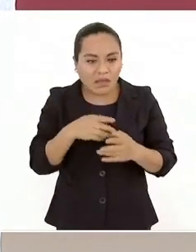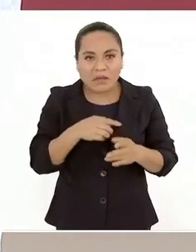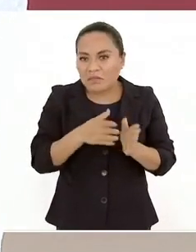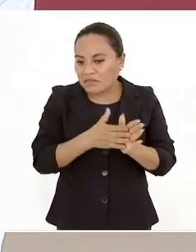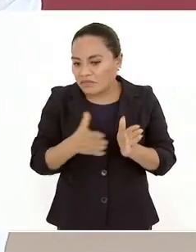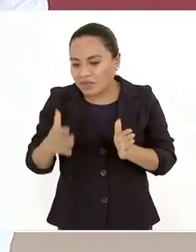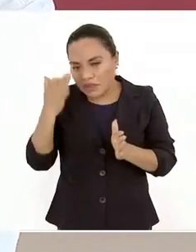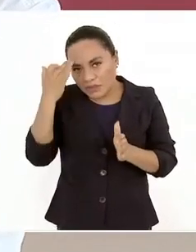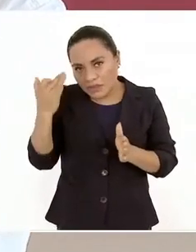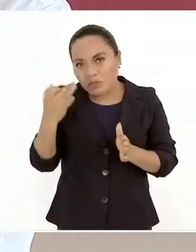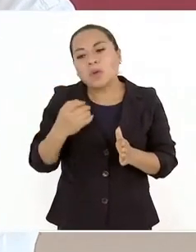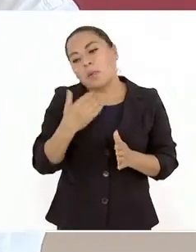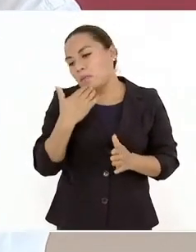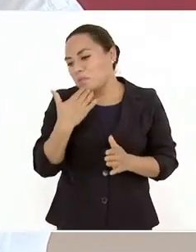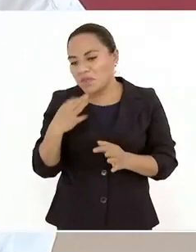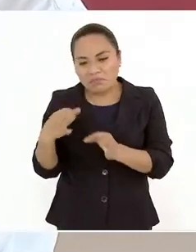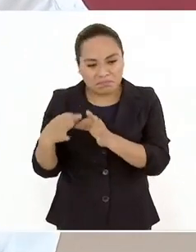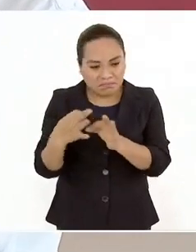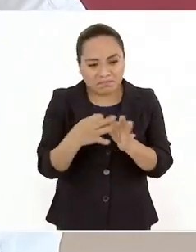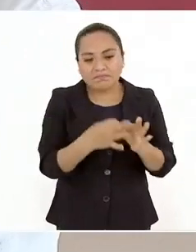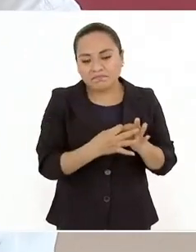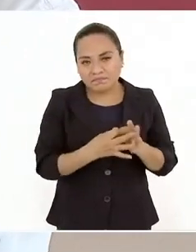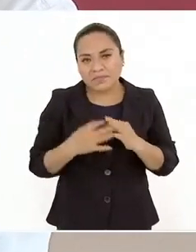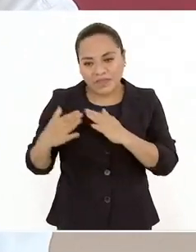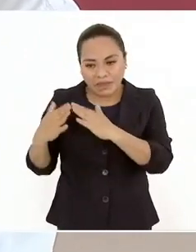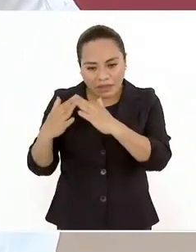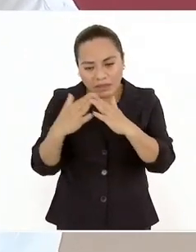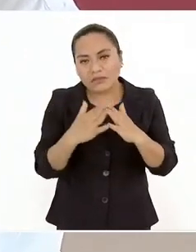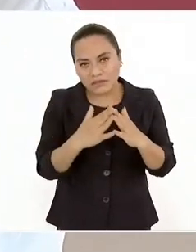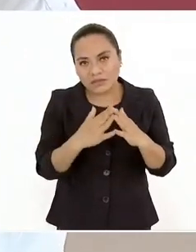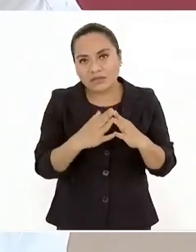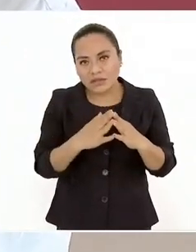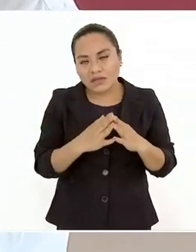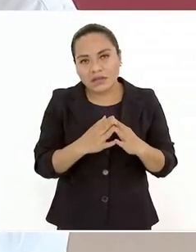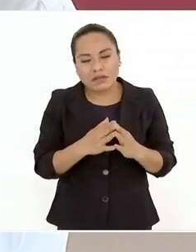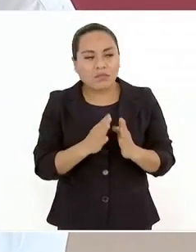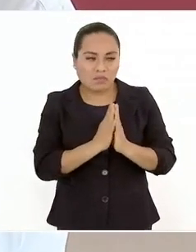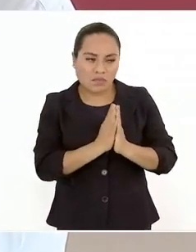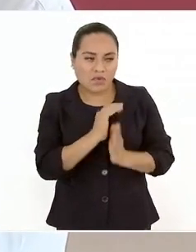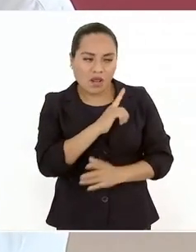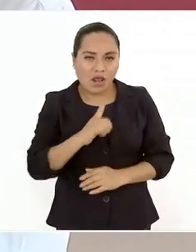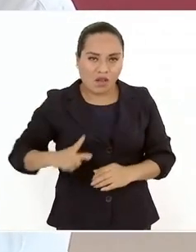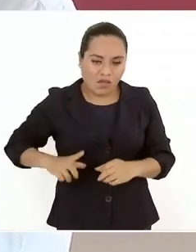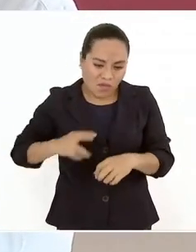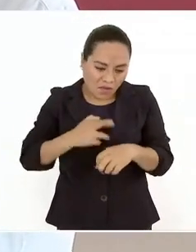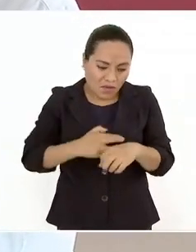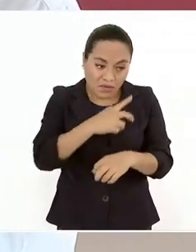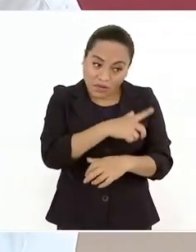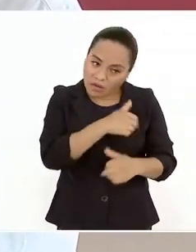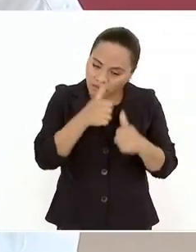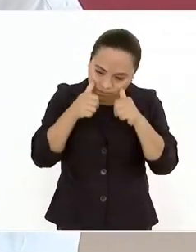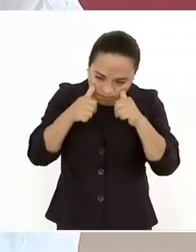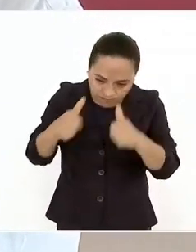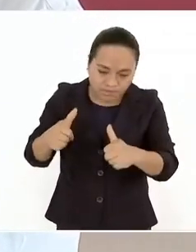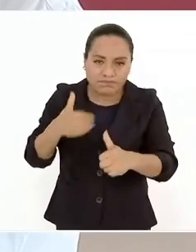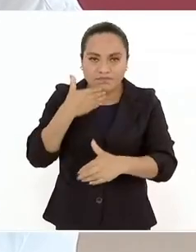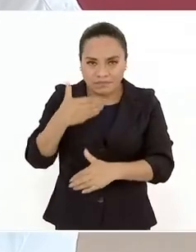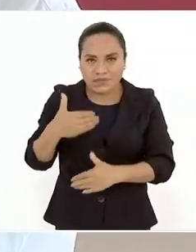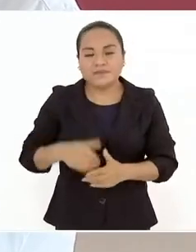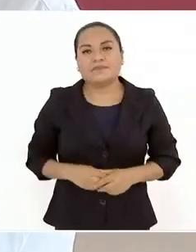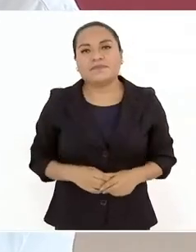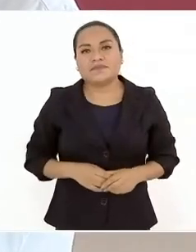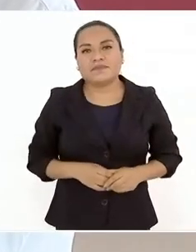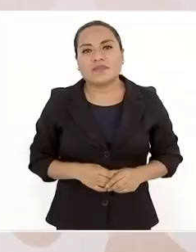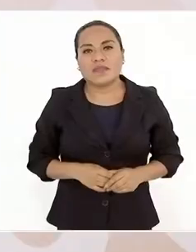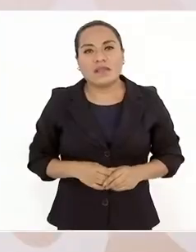tiempo las viviendas. Entonces pedimos ahí ese apoyo del gobierno del estado. Y hemos